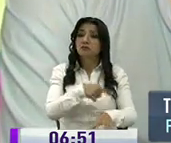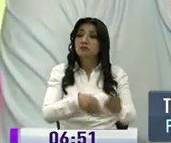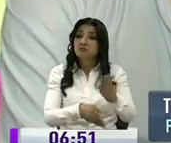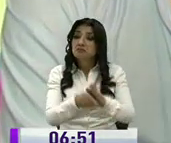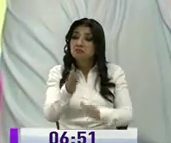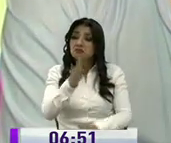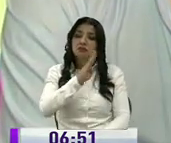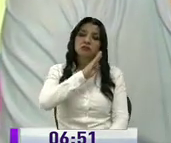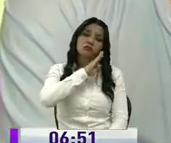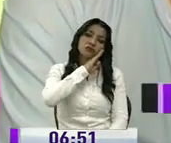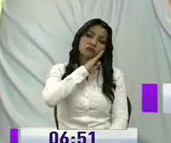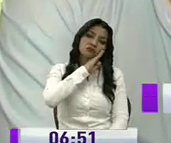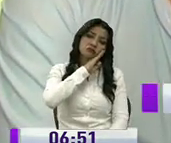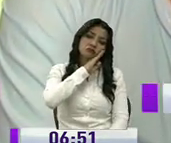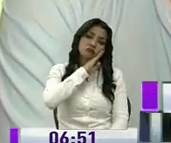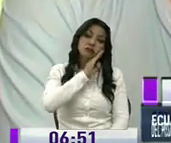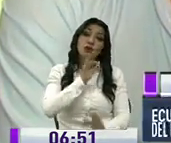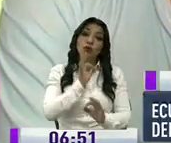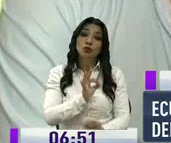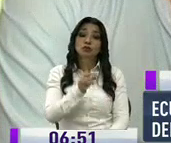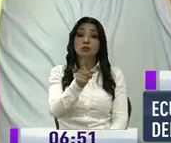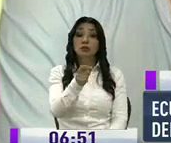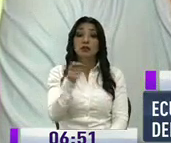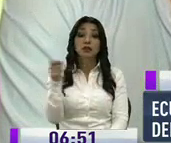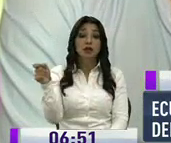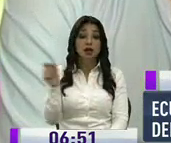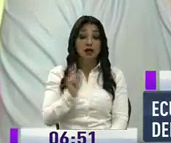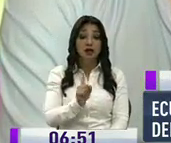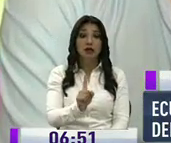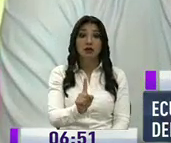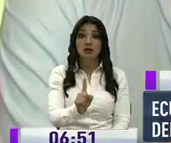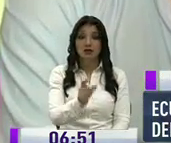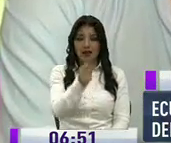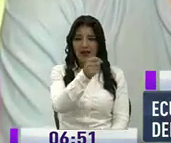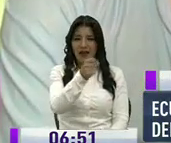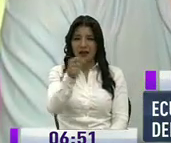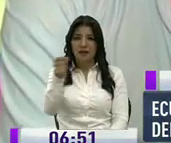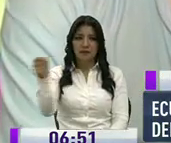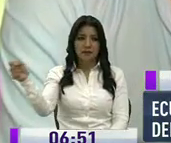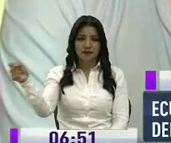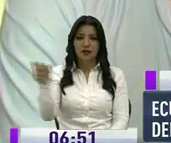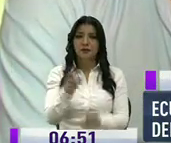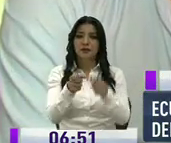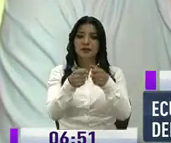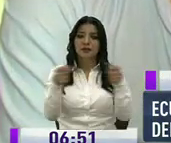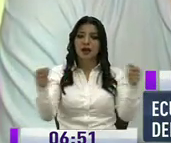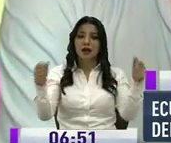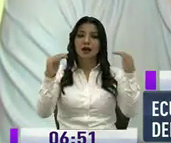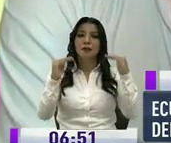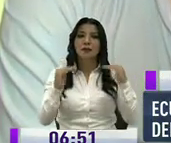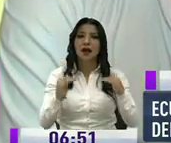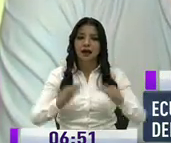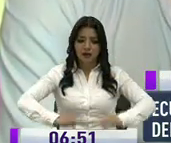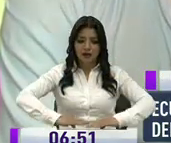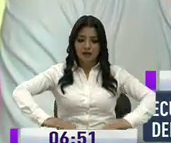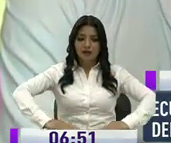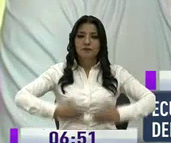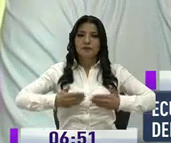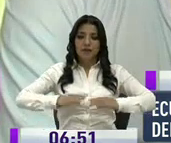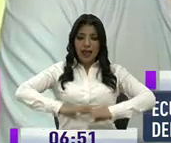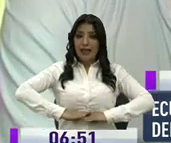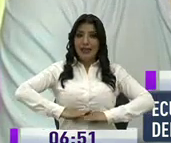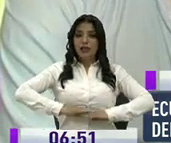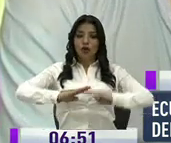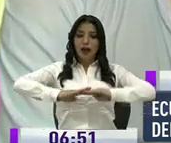ella. Y ella se acerca a la ventana y abre la ventana. Las ventanas ya son bajas, o sea, son al nivel casi del...